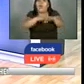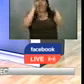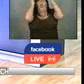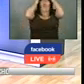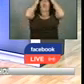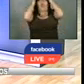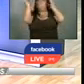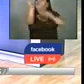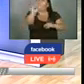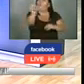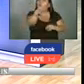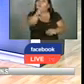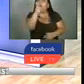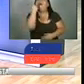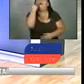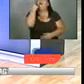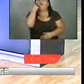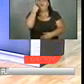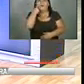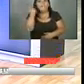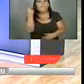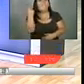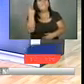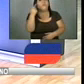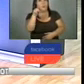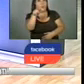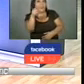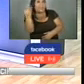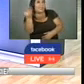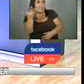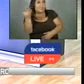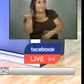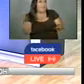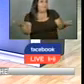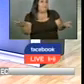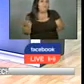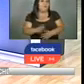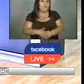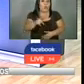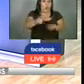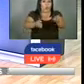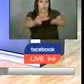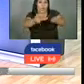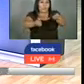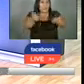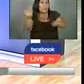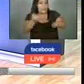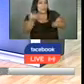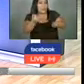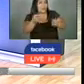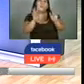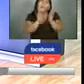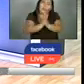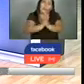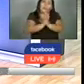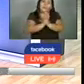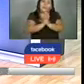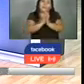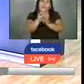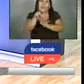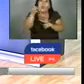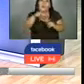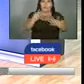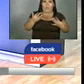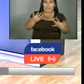sino simplemente para que tomemos las medidas, ¿verdad? Si usted necesita, pues, manejar su automóvil, por favor, no